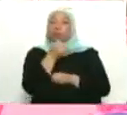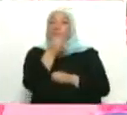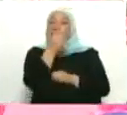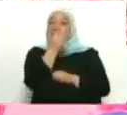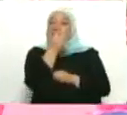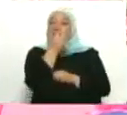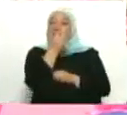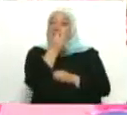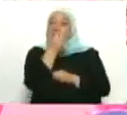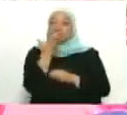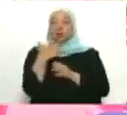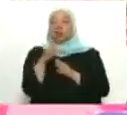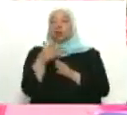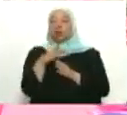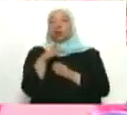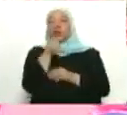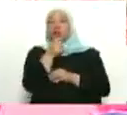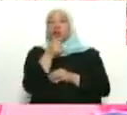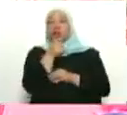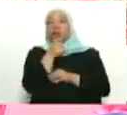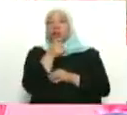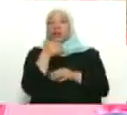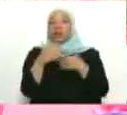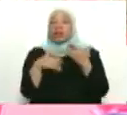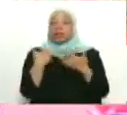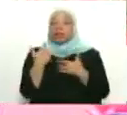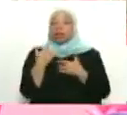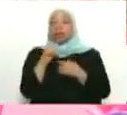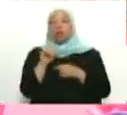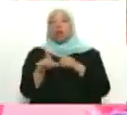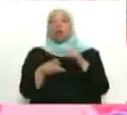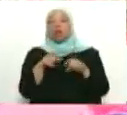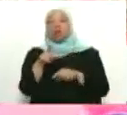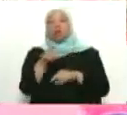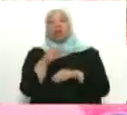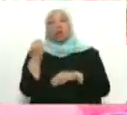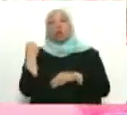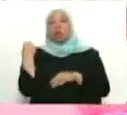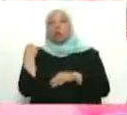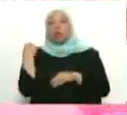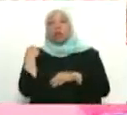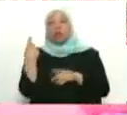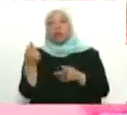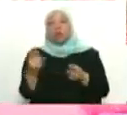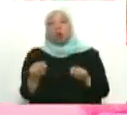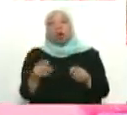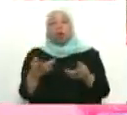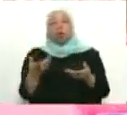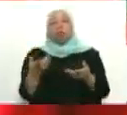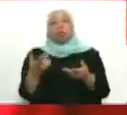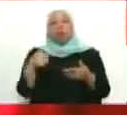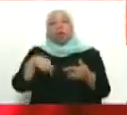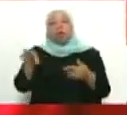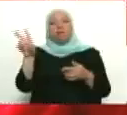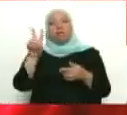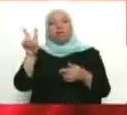ponte que venga X, Y, acérquense y pregúntenle por qué tú pediste sanciones para este